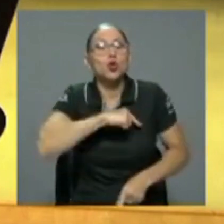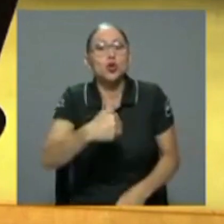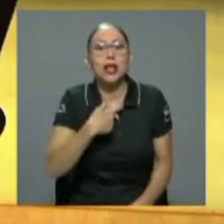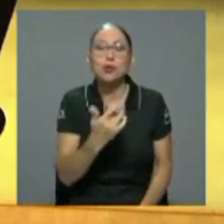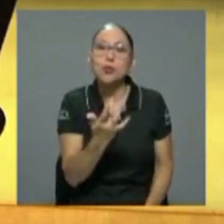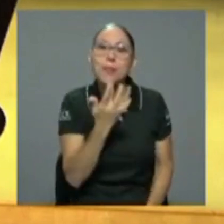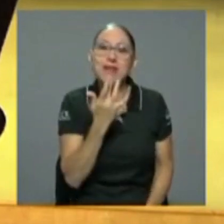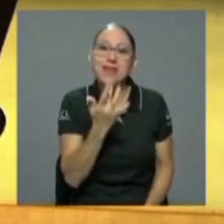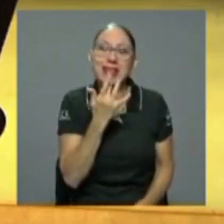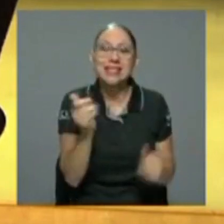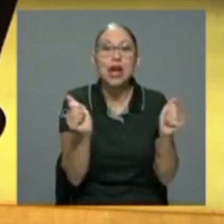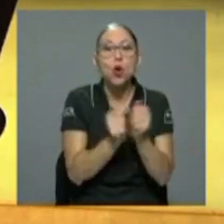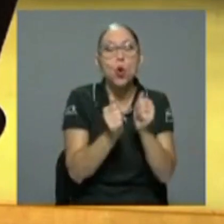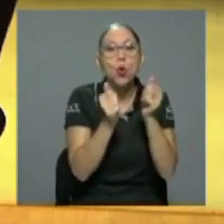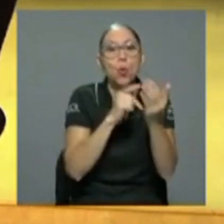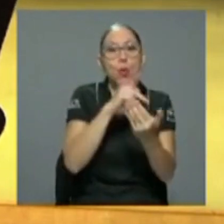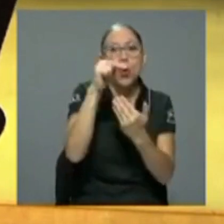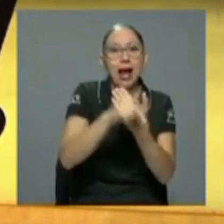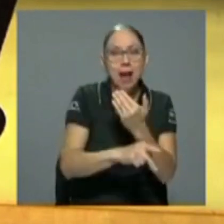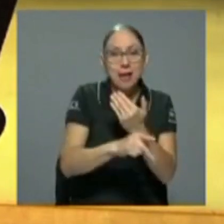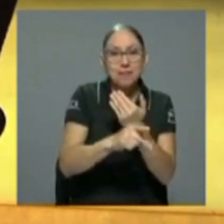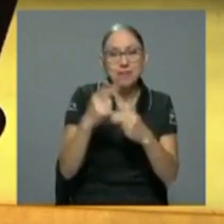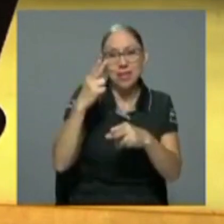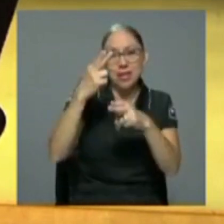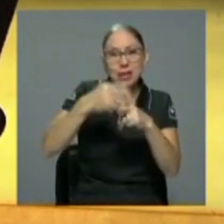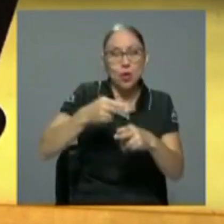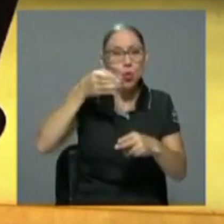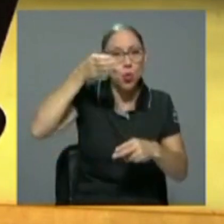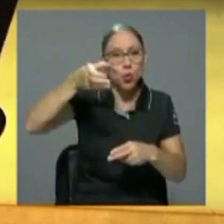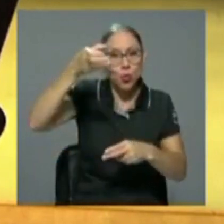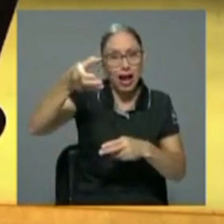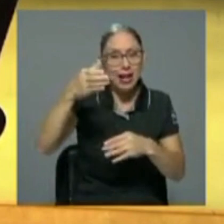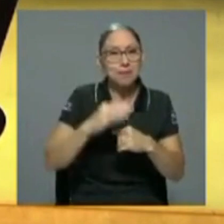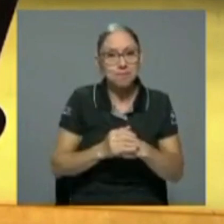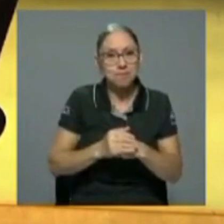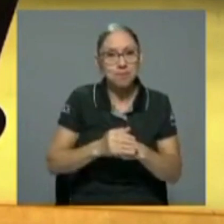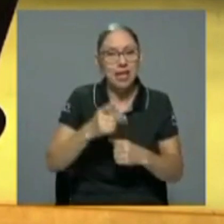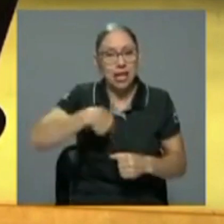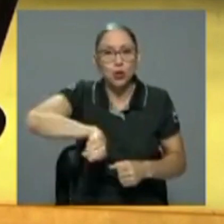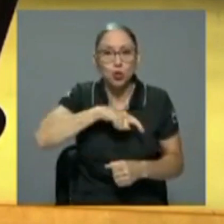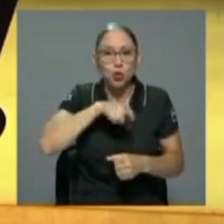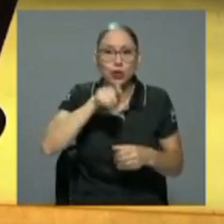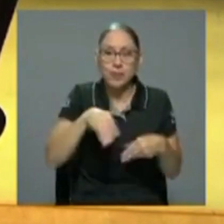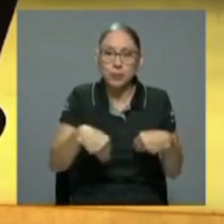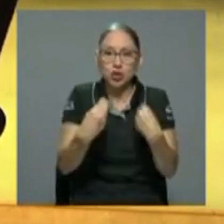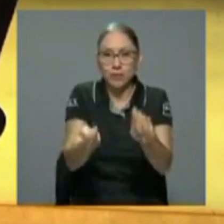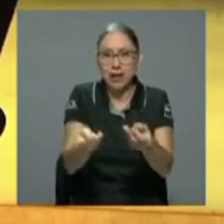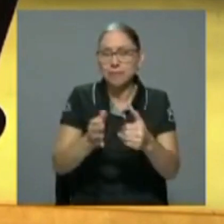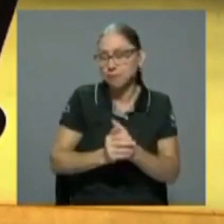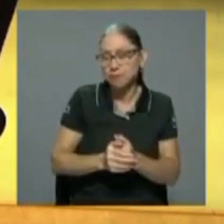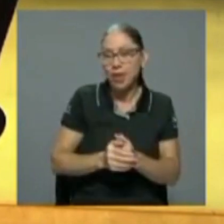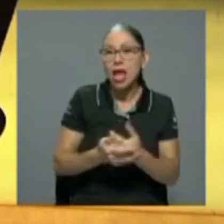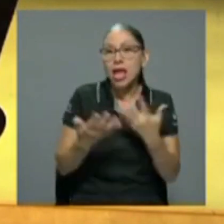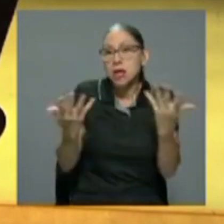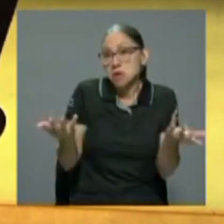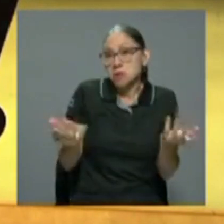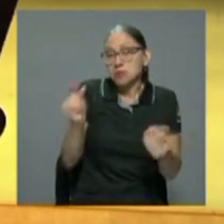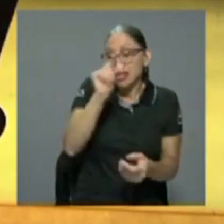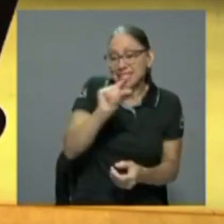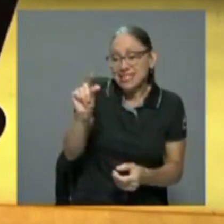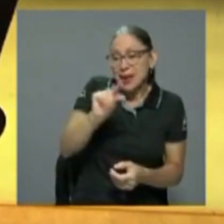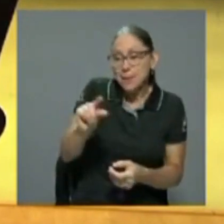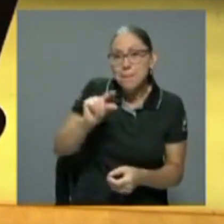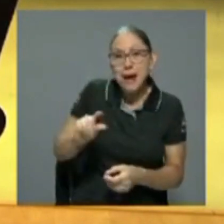solicita llevar, llamada programa cultural. Y bueno, durante las semanas y los meses previos a